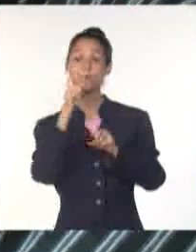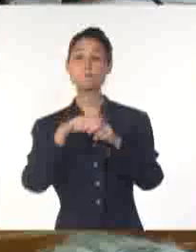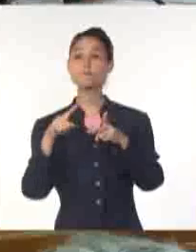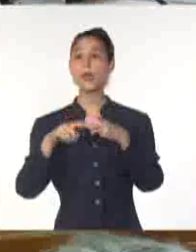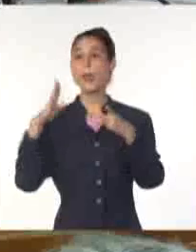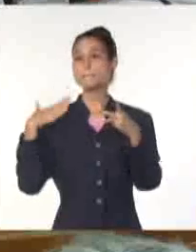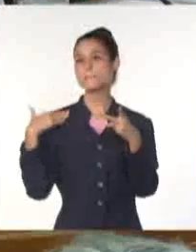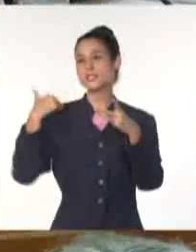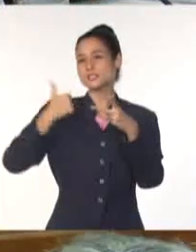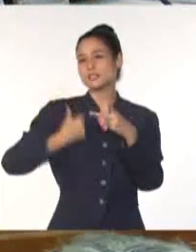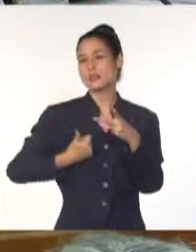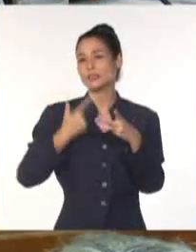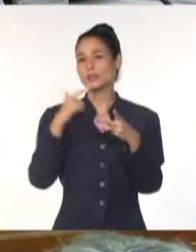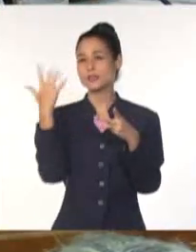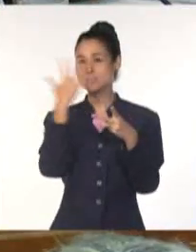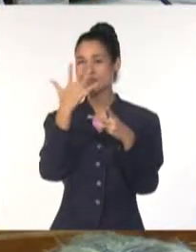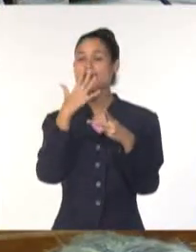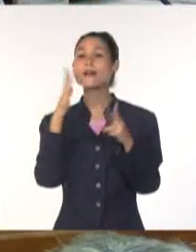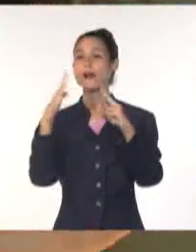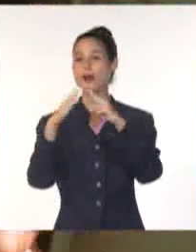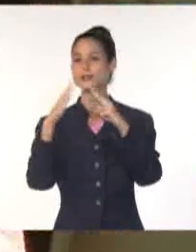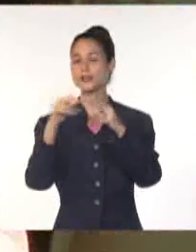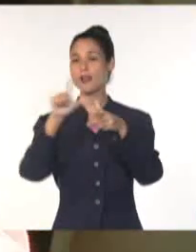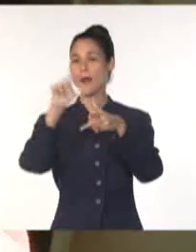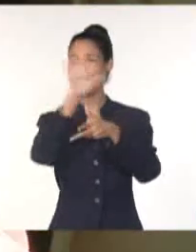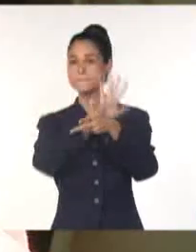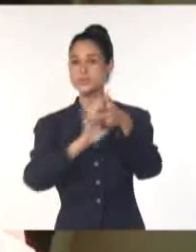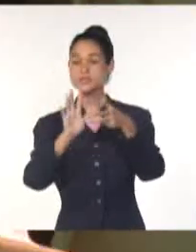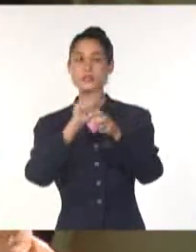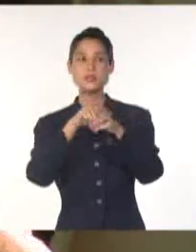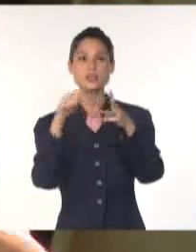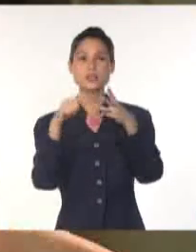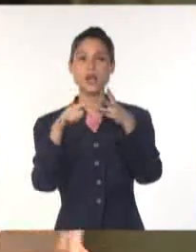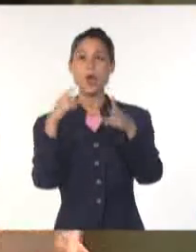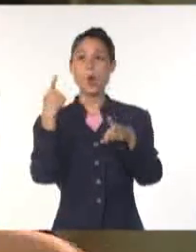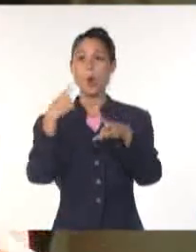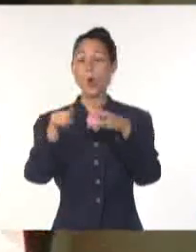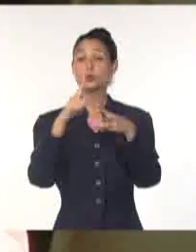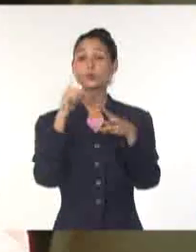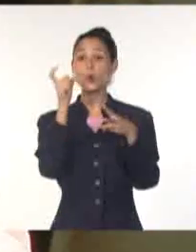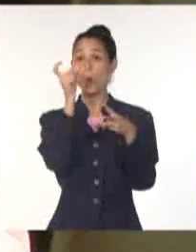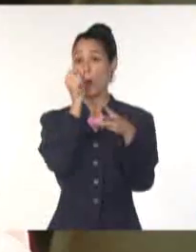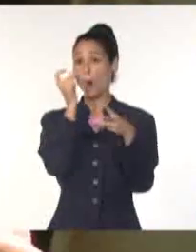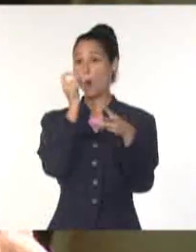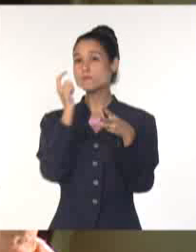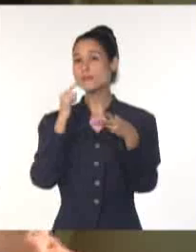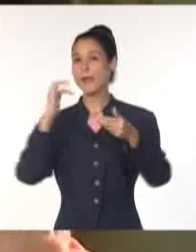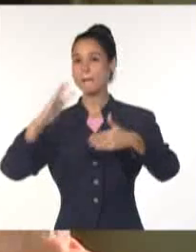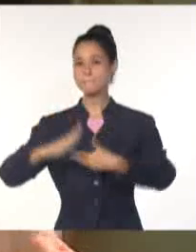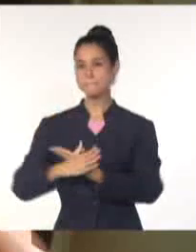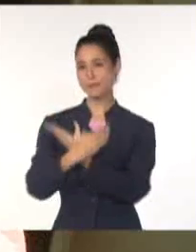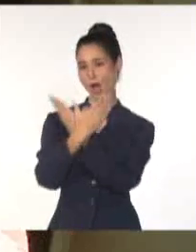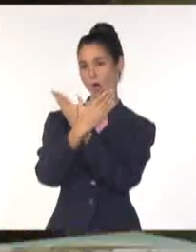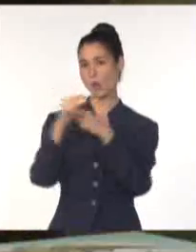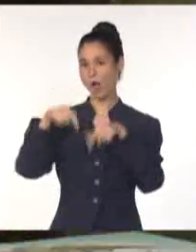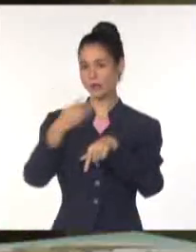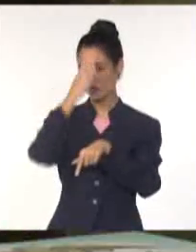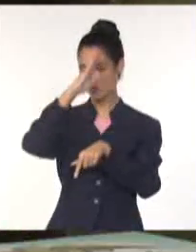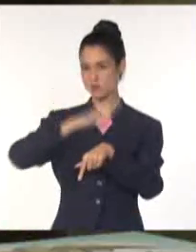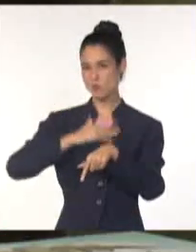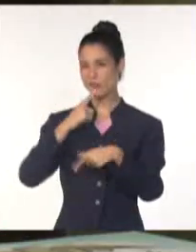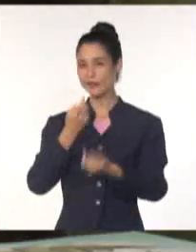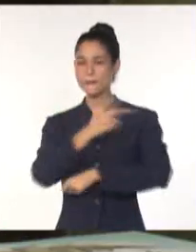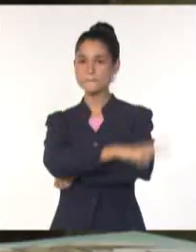las Américas, Abel Prieto Jiménez, el excelentísimo señor Gonzalo Guillén, embajador de Perú en Cuba, Rosamar